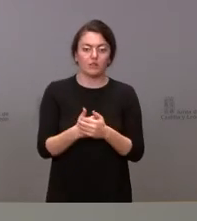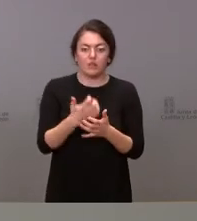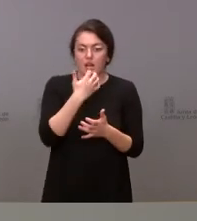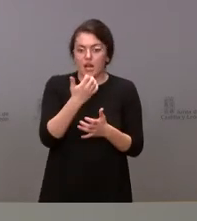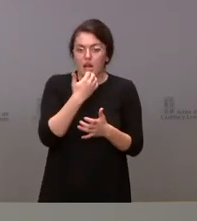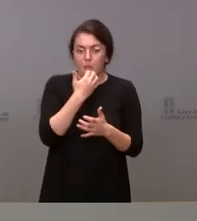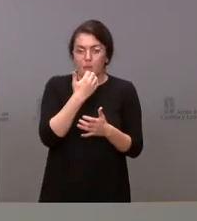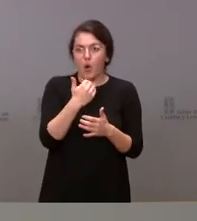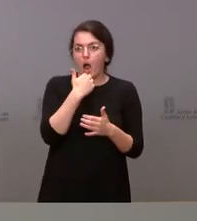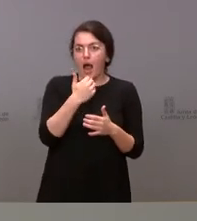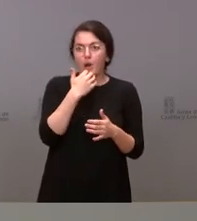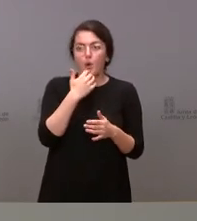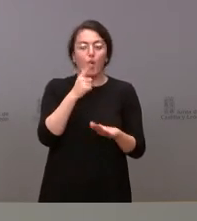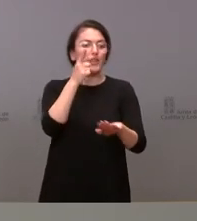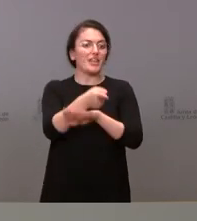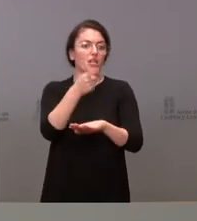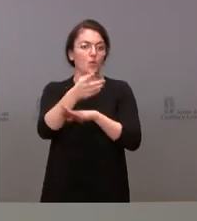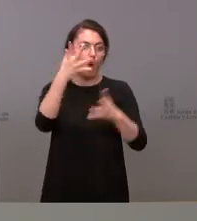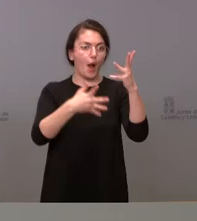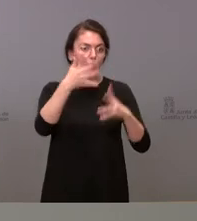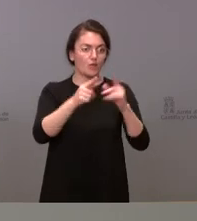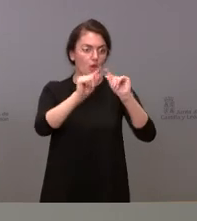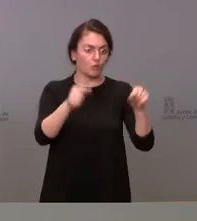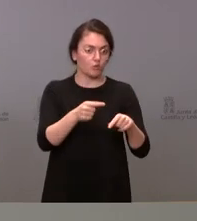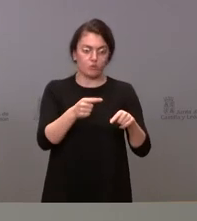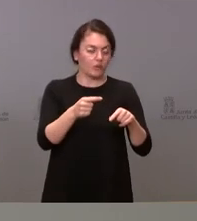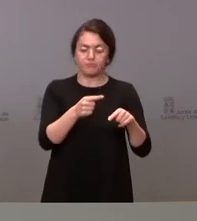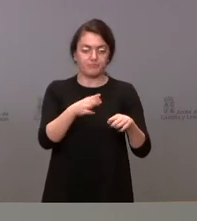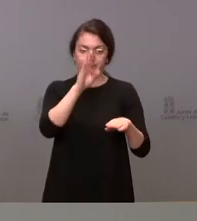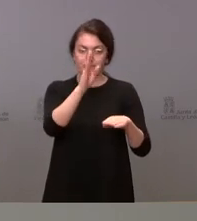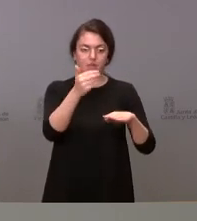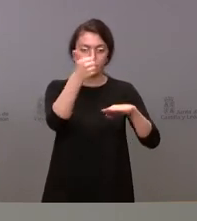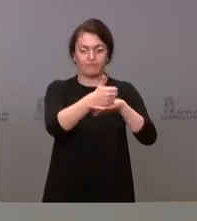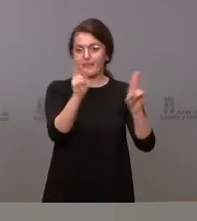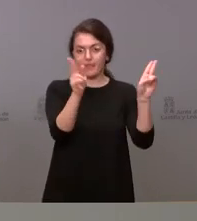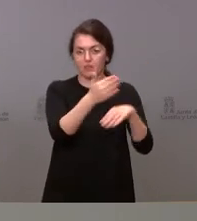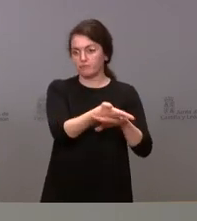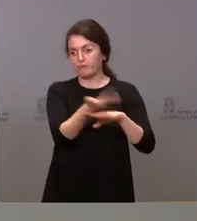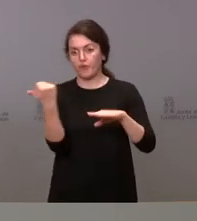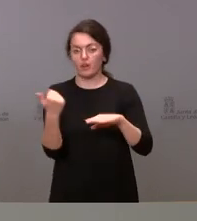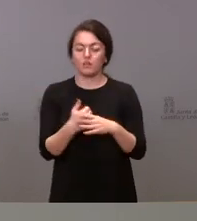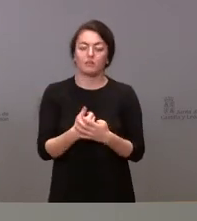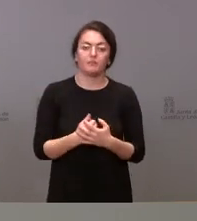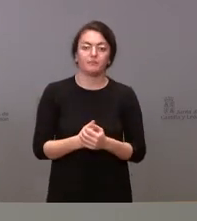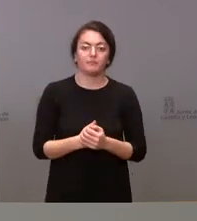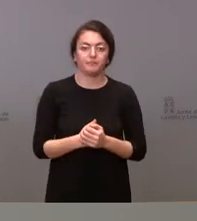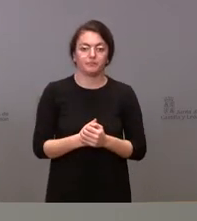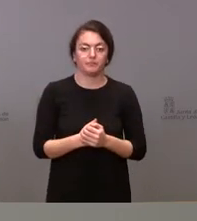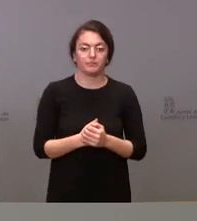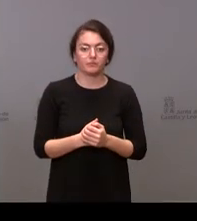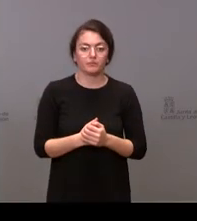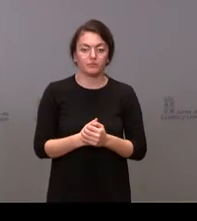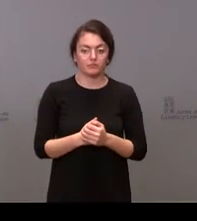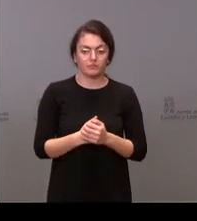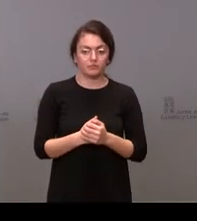de un centro directivo de la Administración Autonómica, pues sería el cese pues, de un director general, un secretario general, un viceconsejero, etc. Una falta